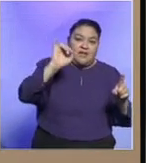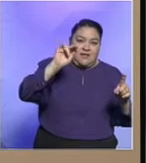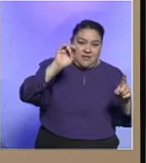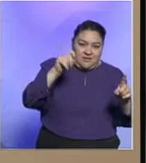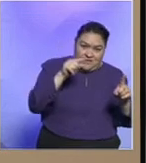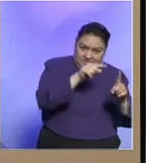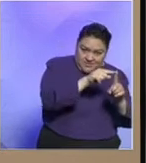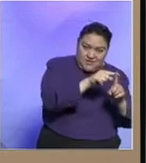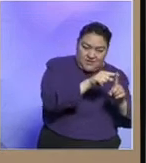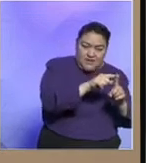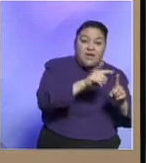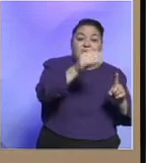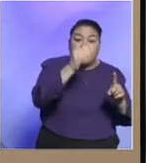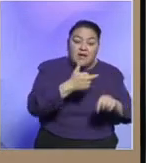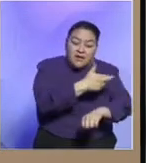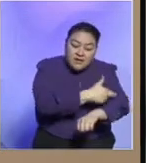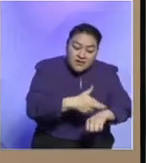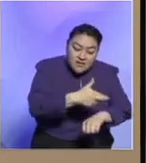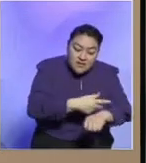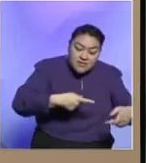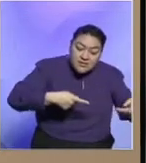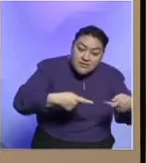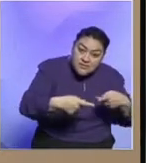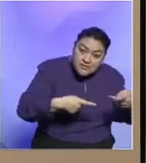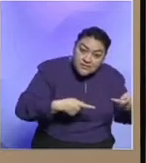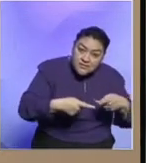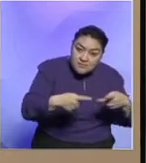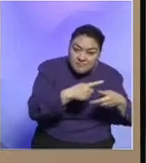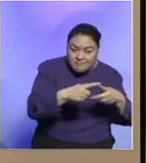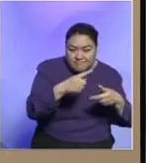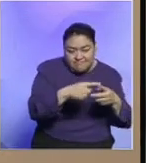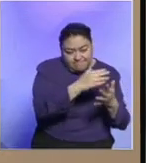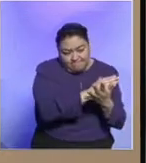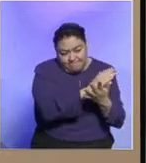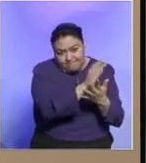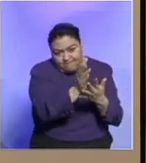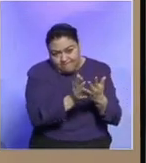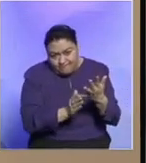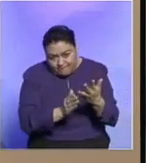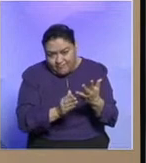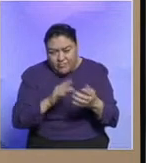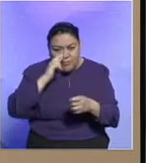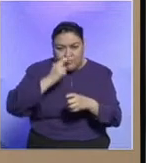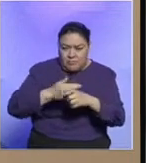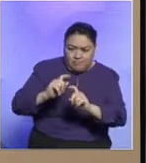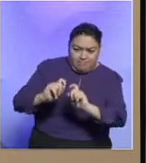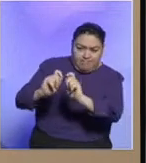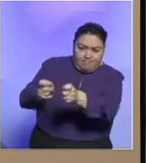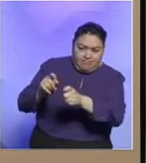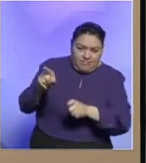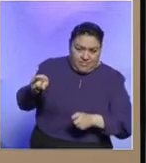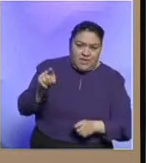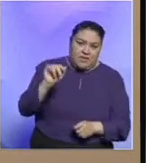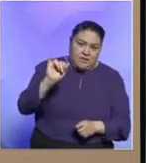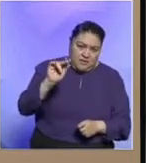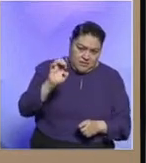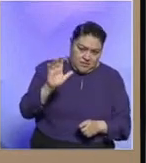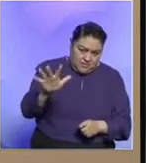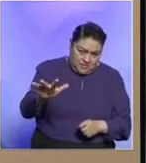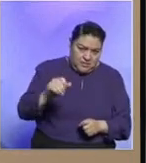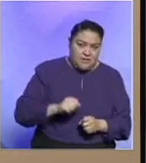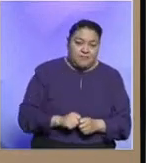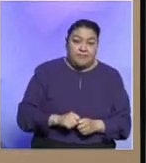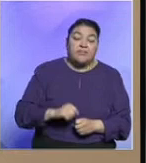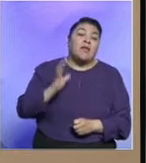de trabajar en la preparación de diversas acciones que le competen. Por su parte,